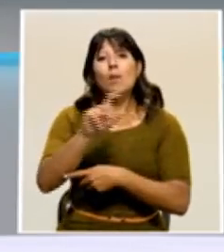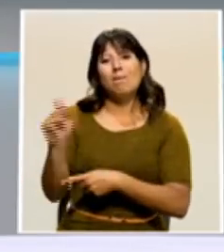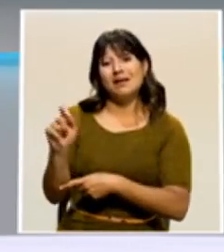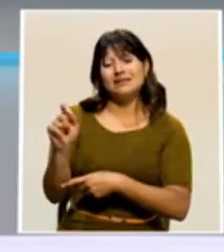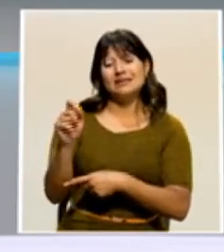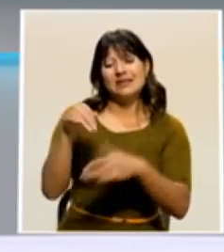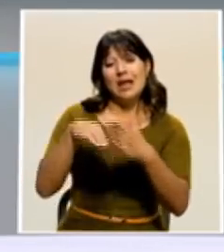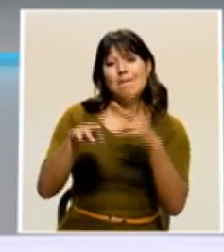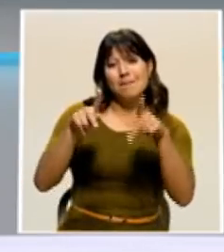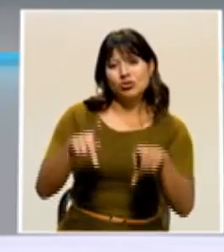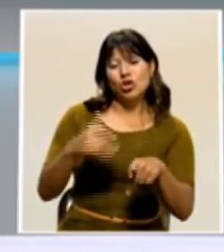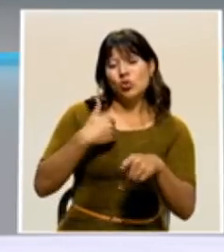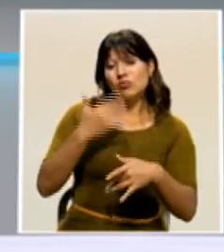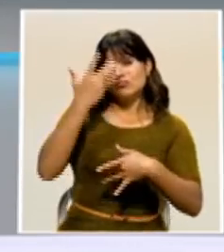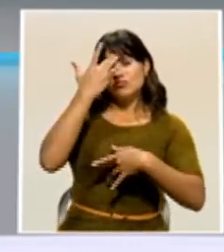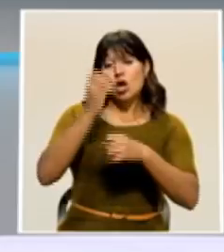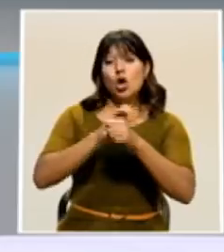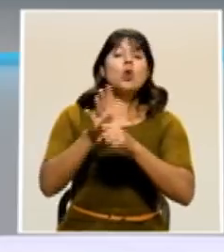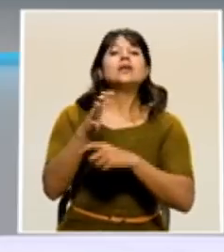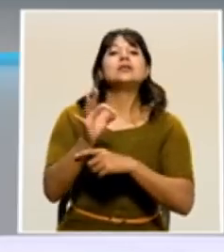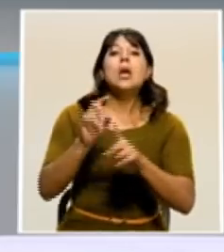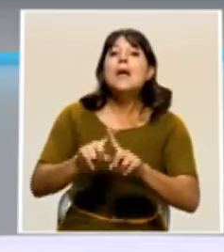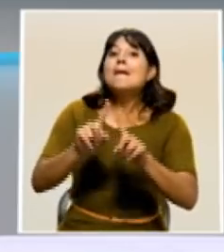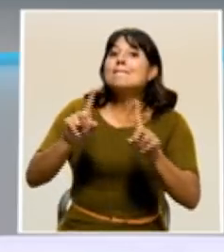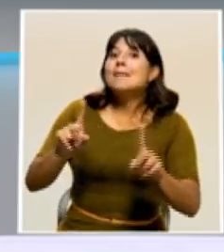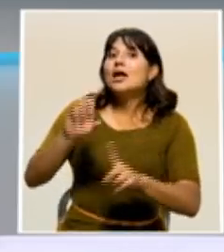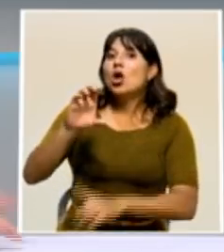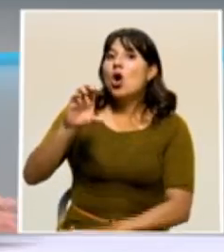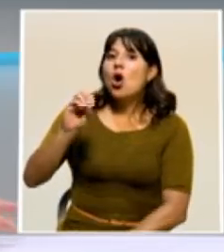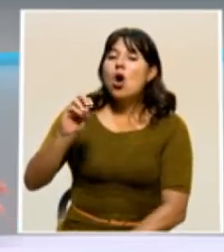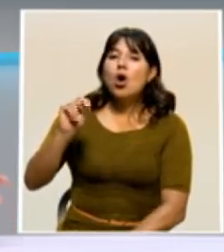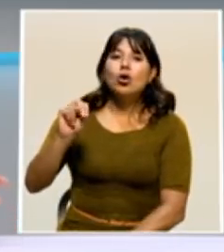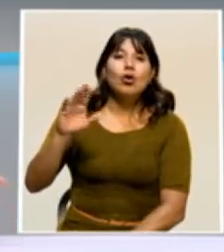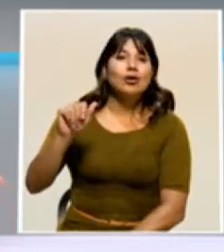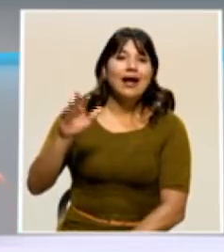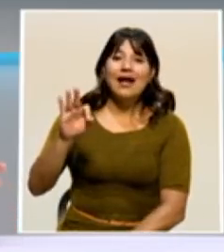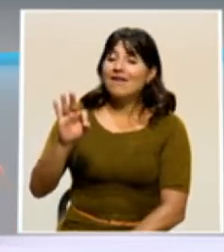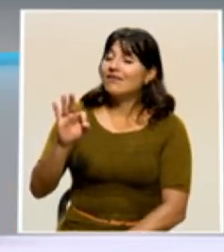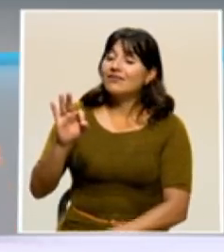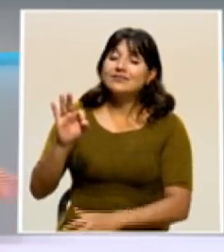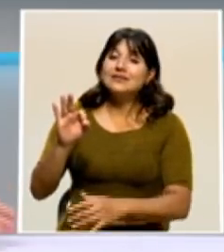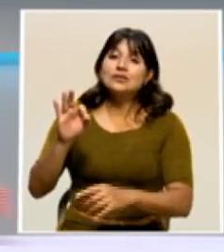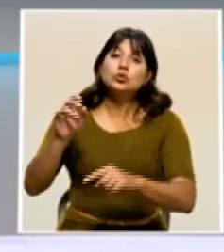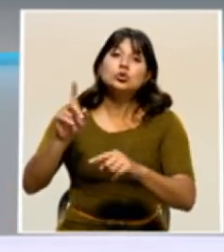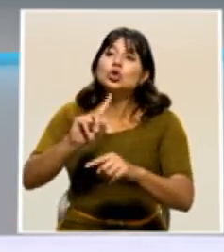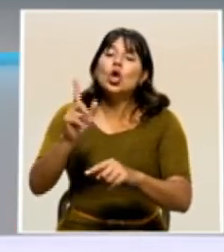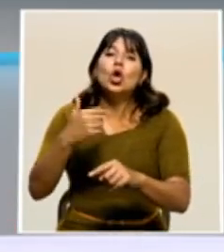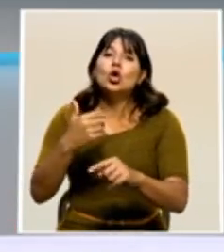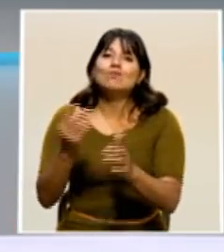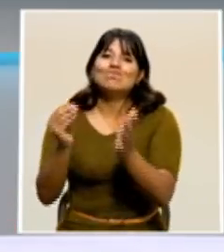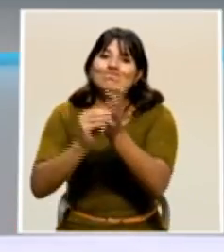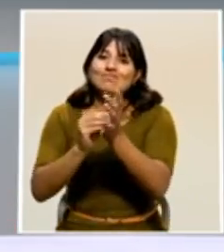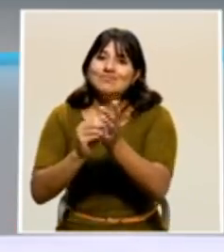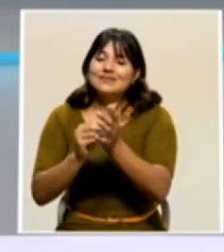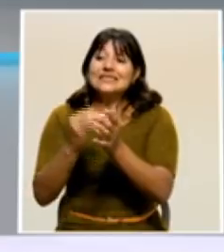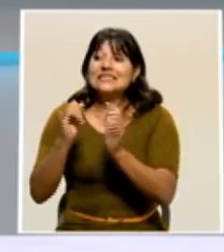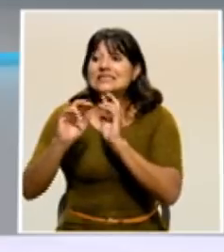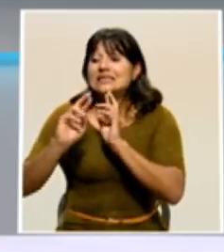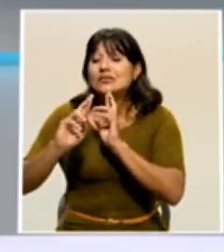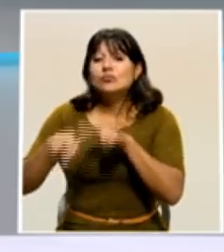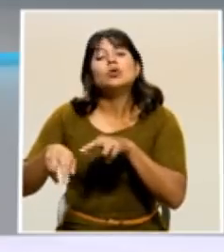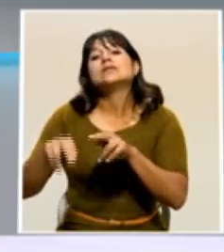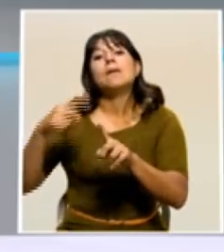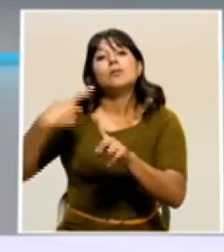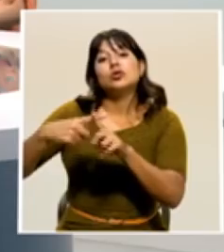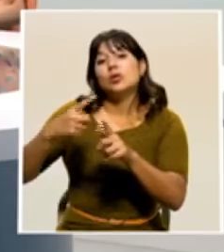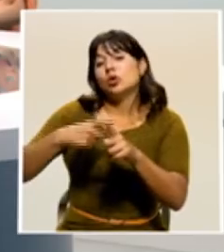pues la CONCACAF no tiene eso dentro de su reglamento, así que estarían fuera de sus jugadores, pero vamos a tener que esperar como hasta las 9 de la noche del día de hoy para